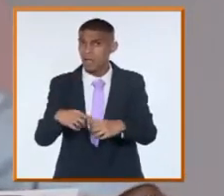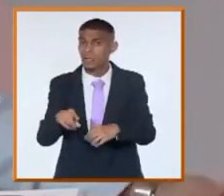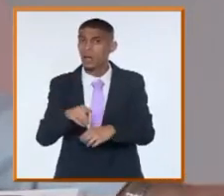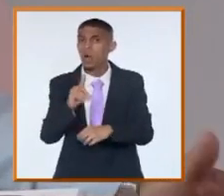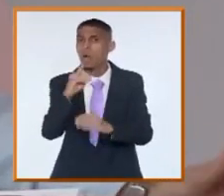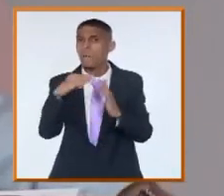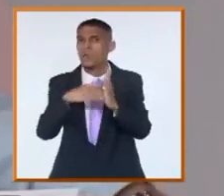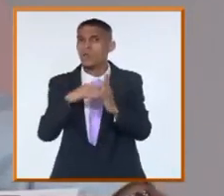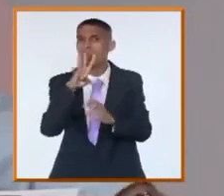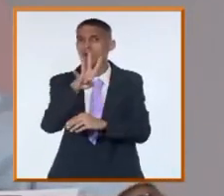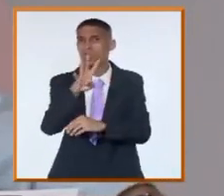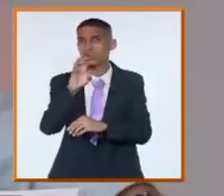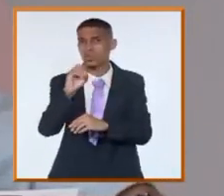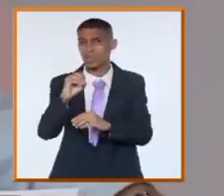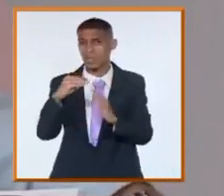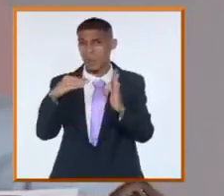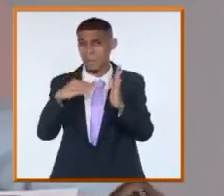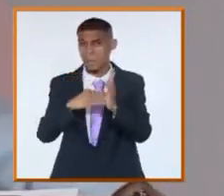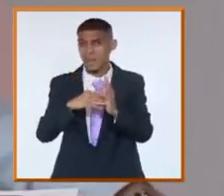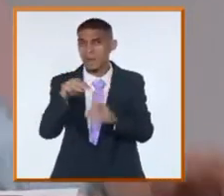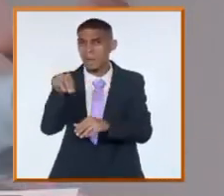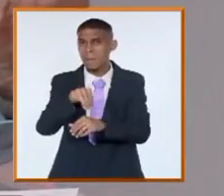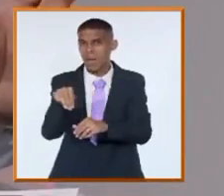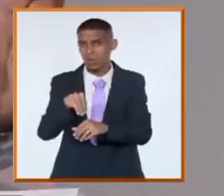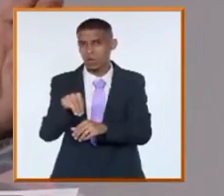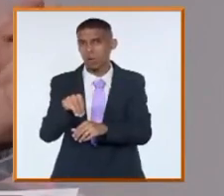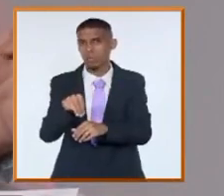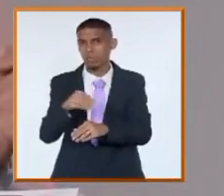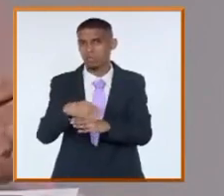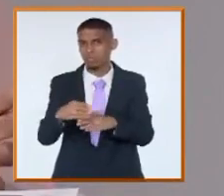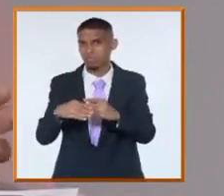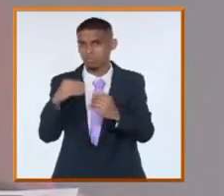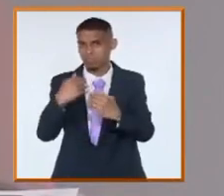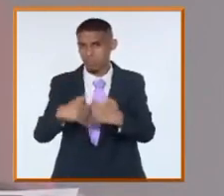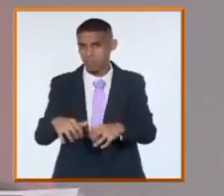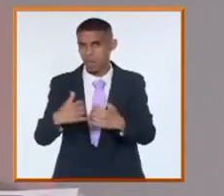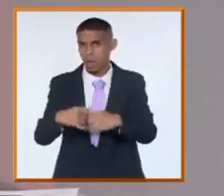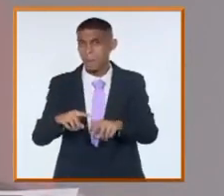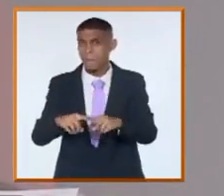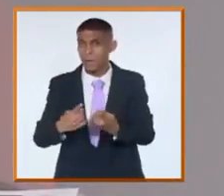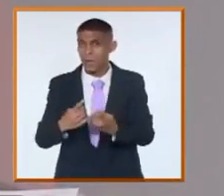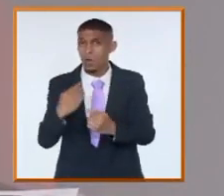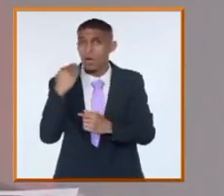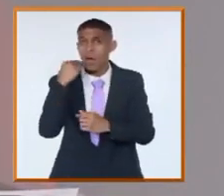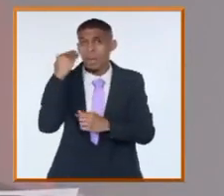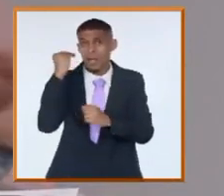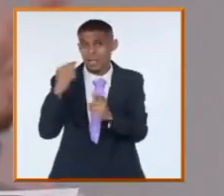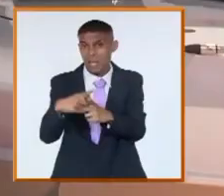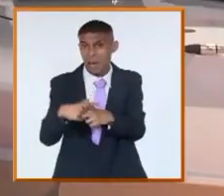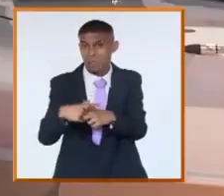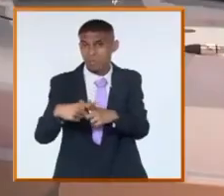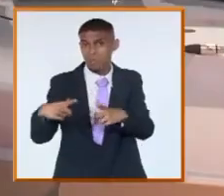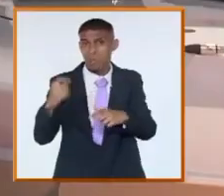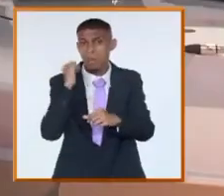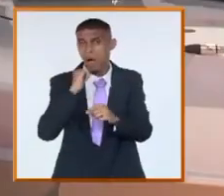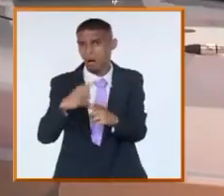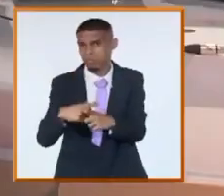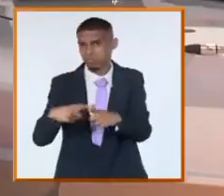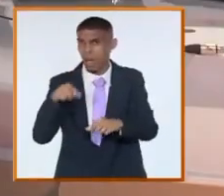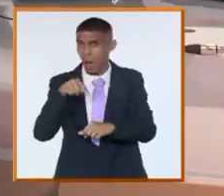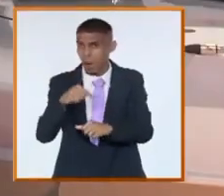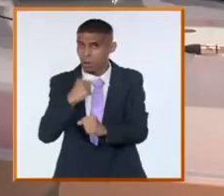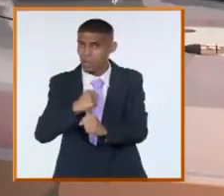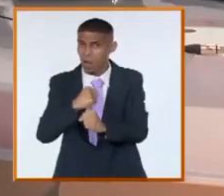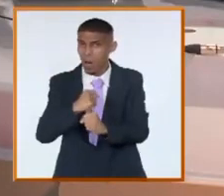un millón cuatrocientas mil metros cuadrados pero tiene una capacidad para llegar a 3 millones de metros cuadrados Entonces estamos trabajando a ver